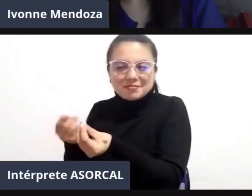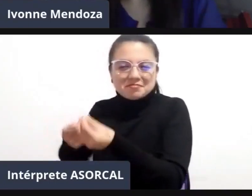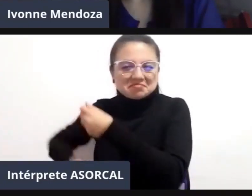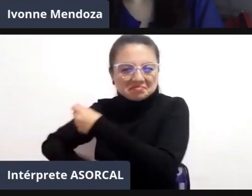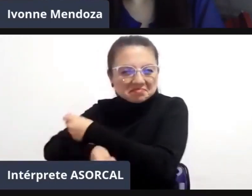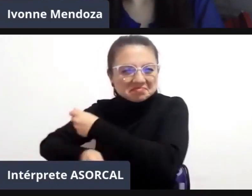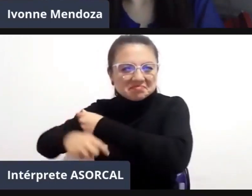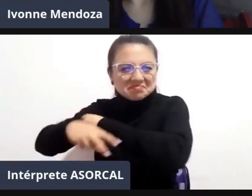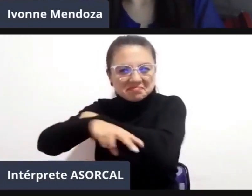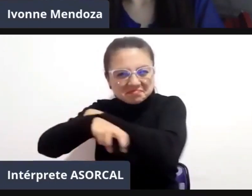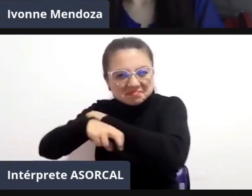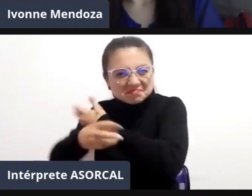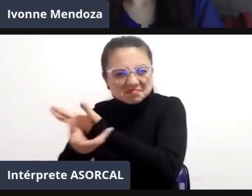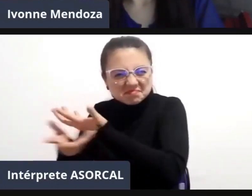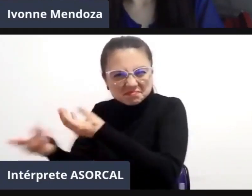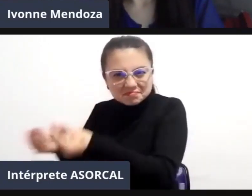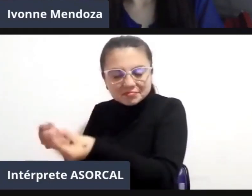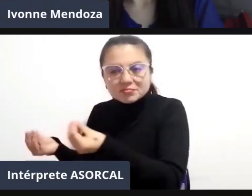mística,